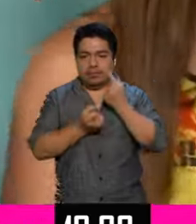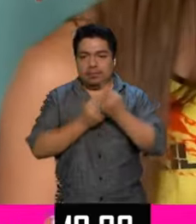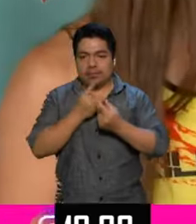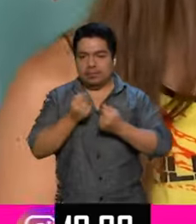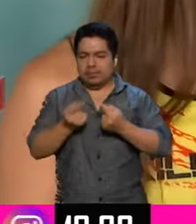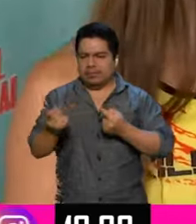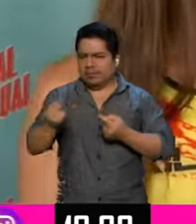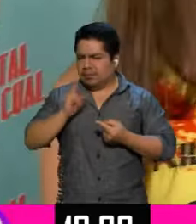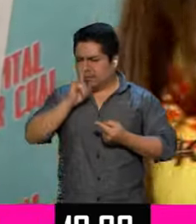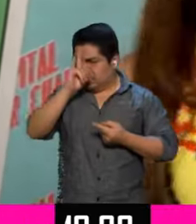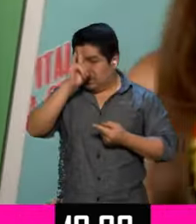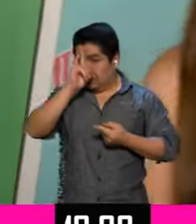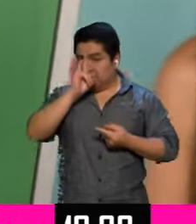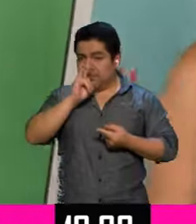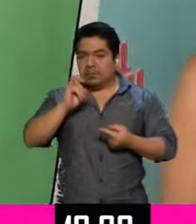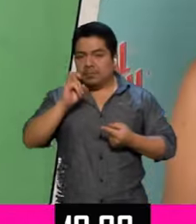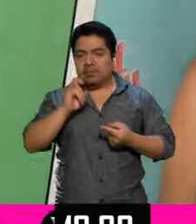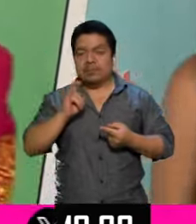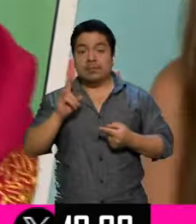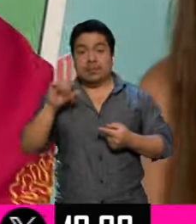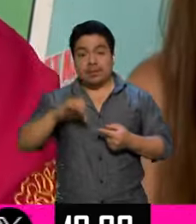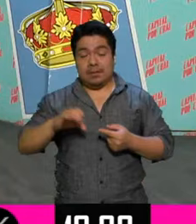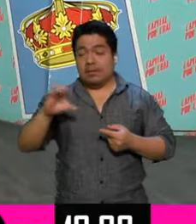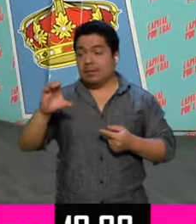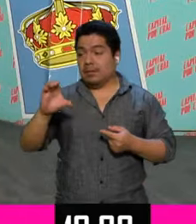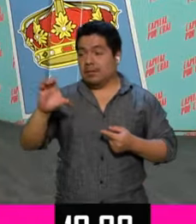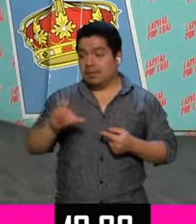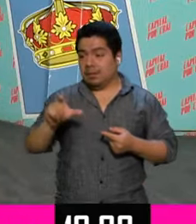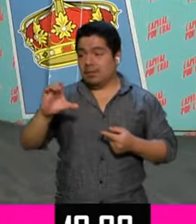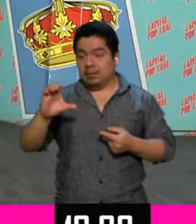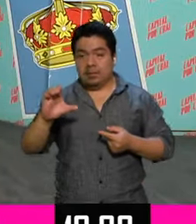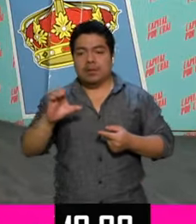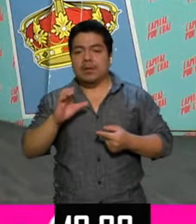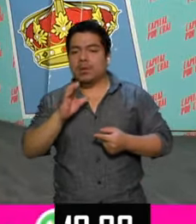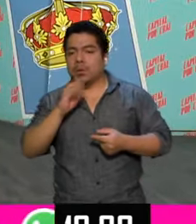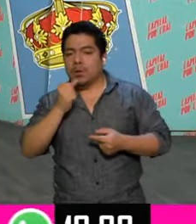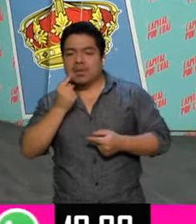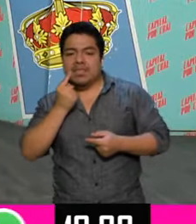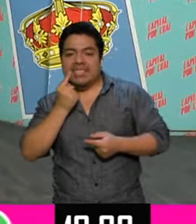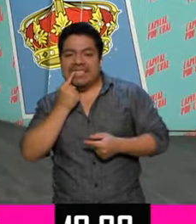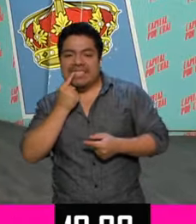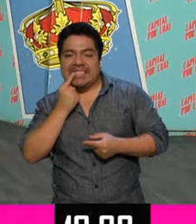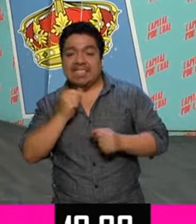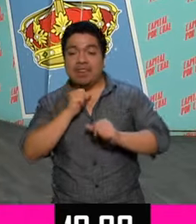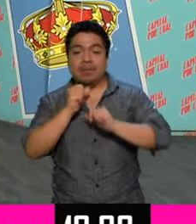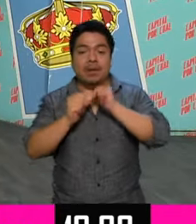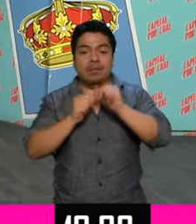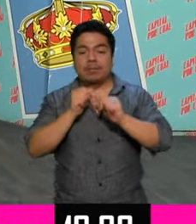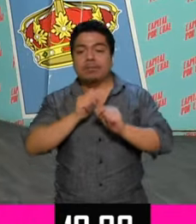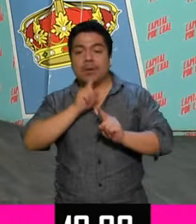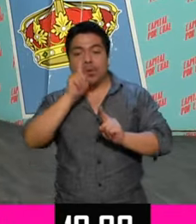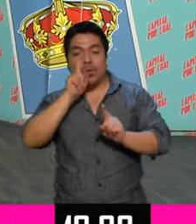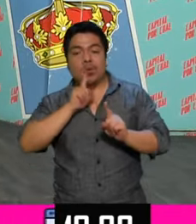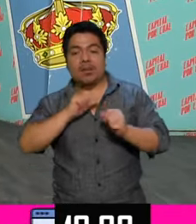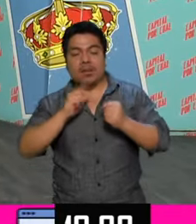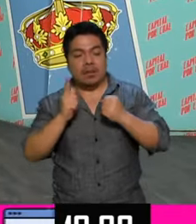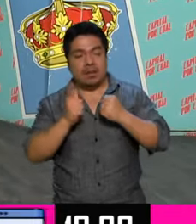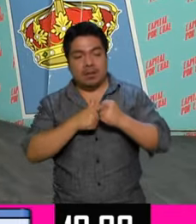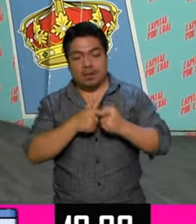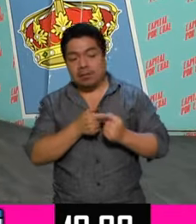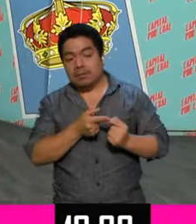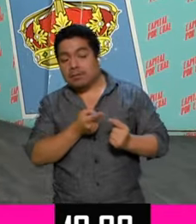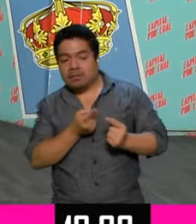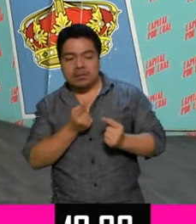Tan re guapo. Ah, en Capital, por cual no vamos a tolerar ningún gandul que se quiera pasar de listo con ninguna chava, con nadie que